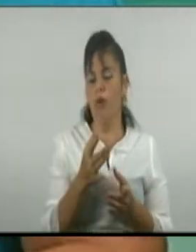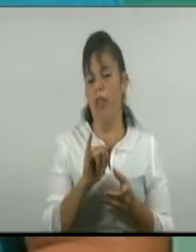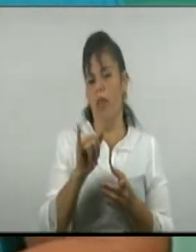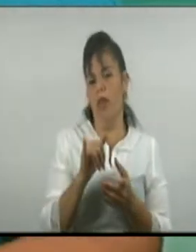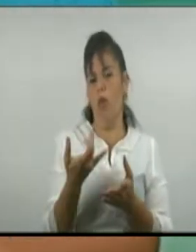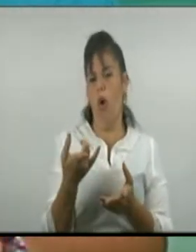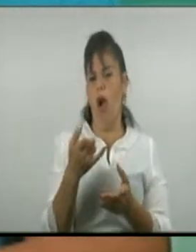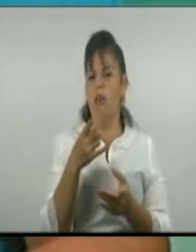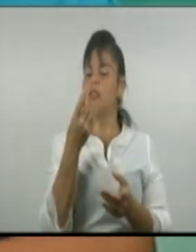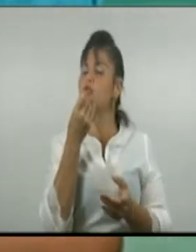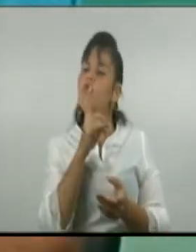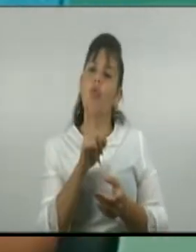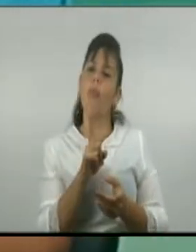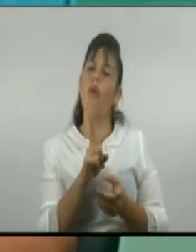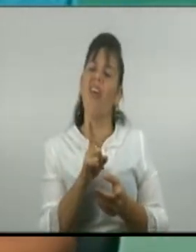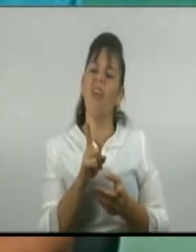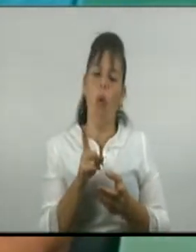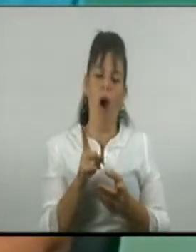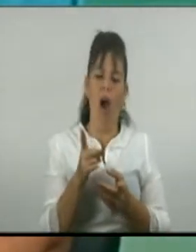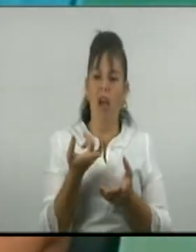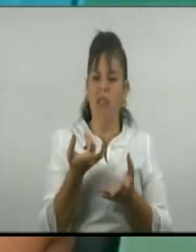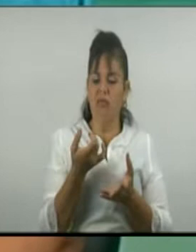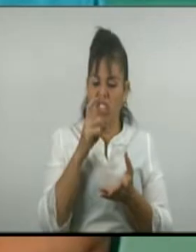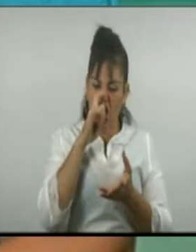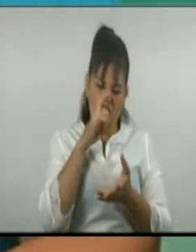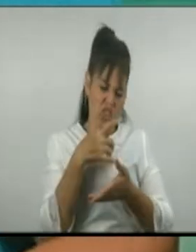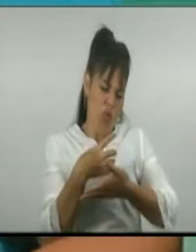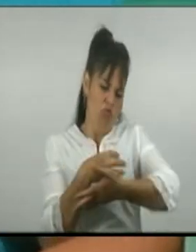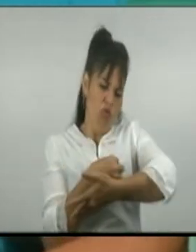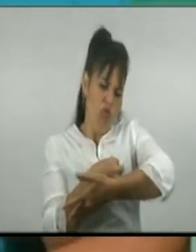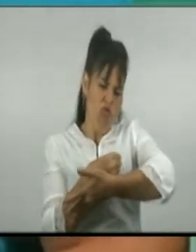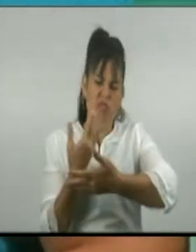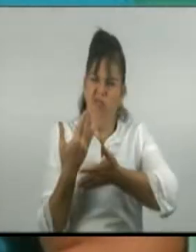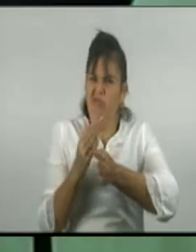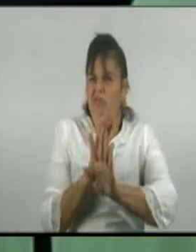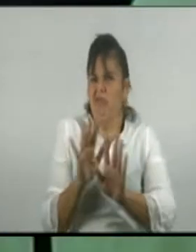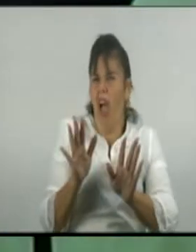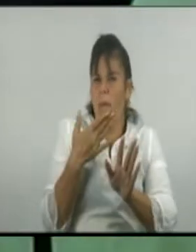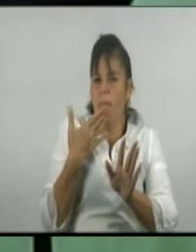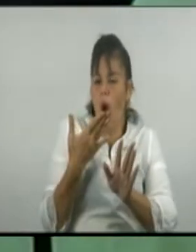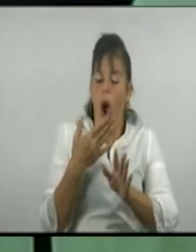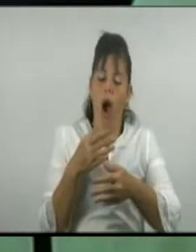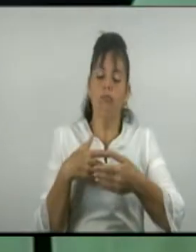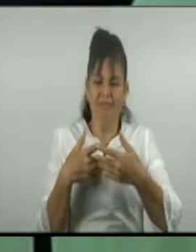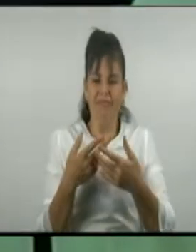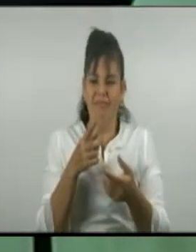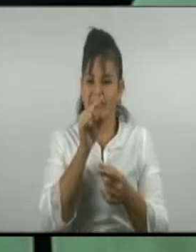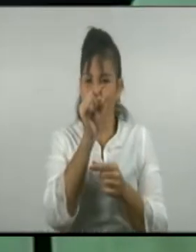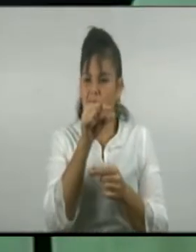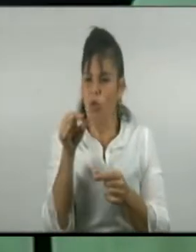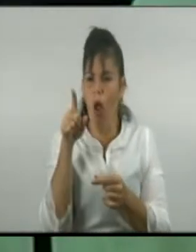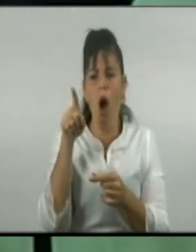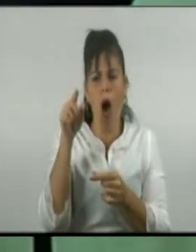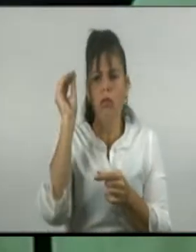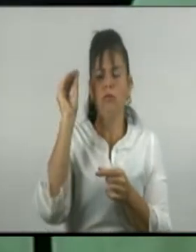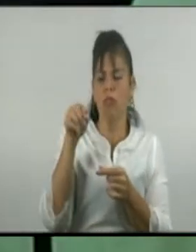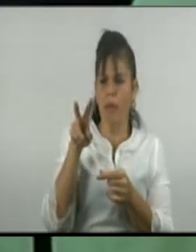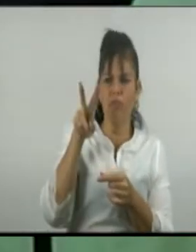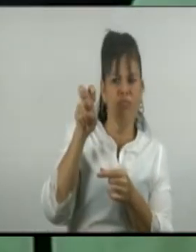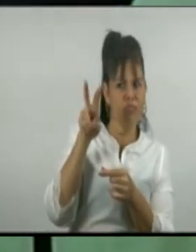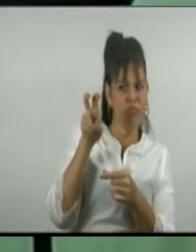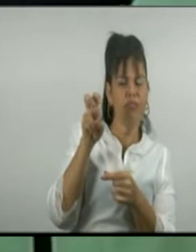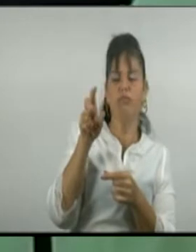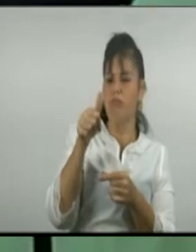no la pueden tener por las condiciones y las situaciones que ya usted mismo ha explicado ustedes identifican a esa madre bueno